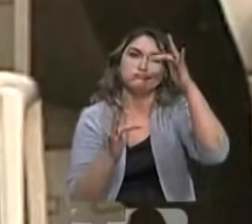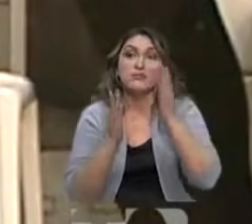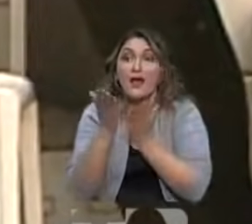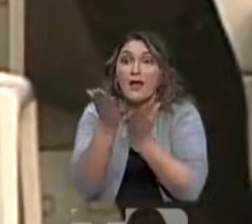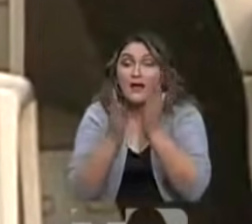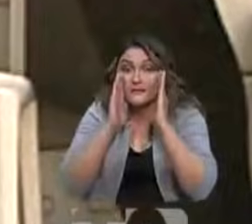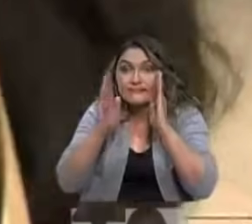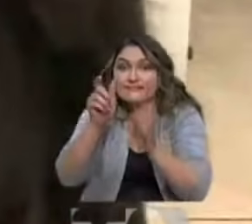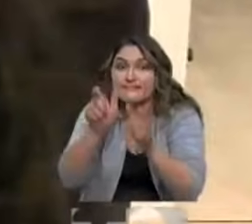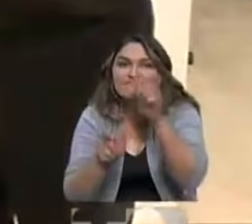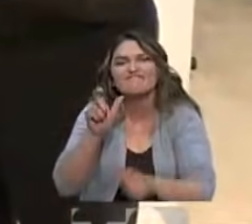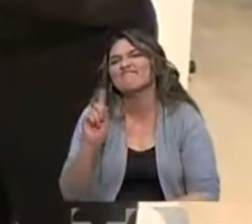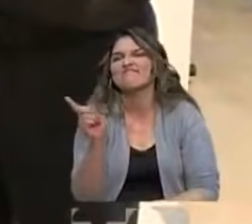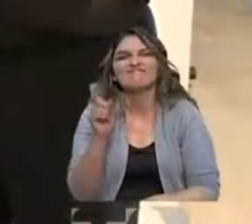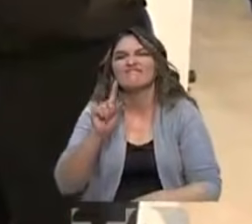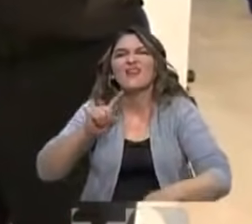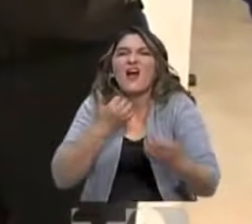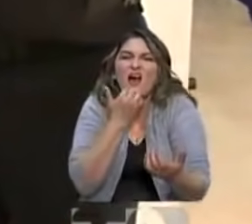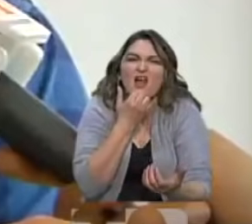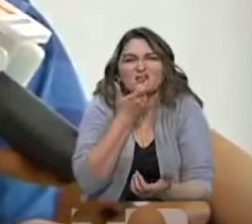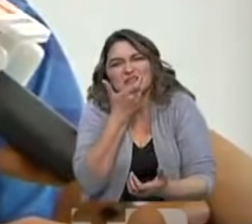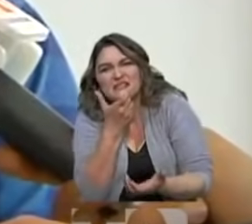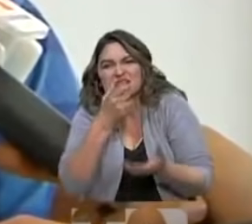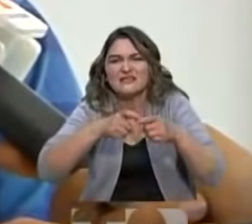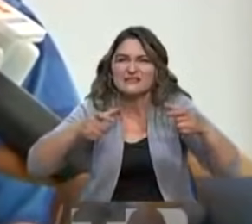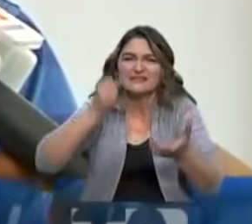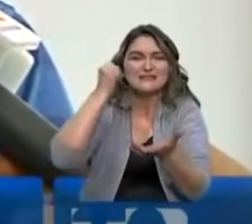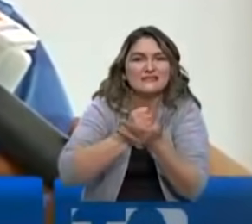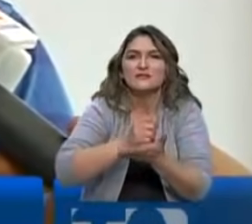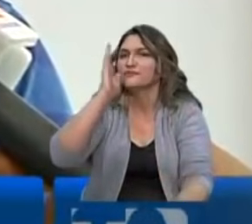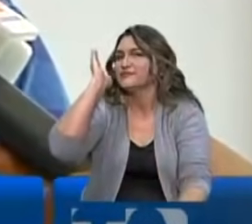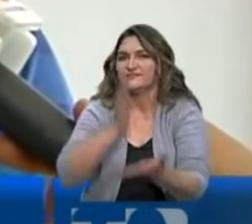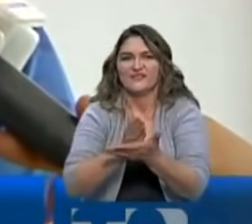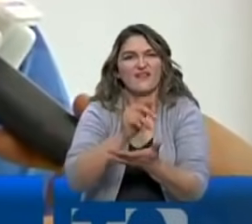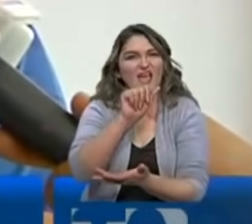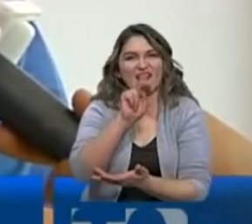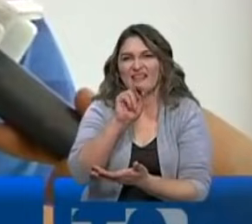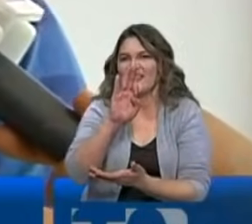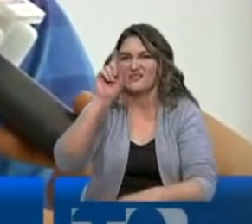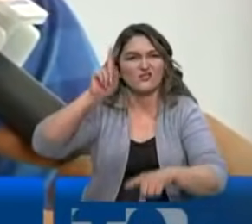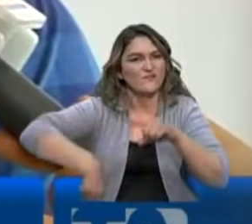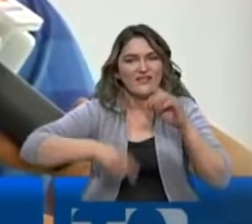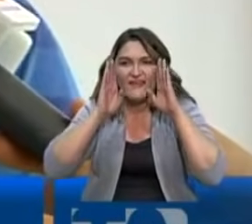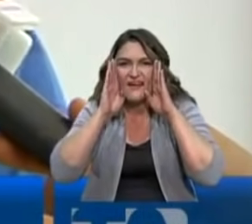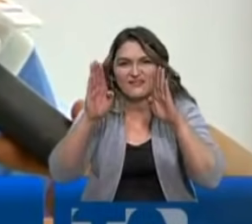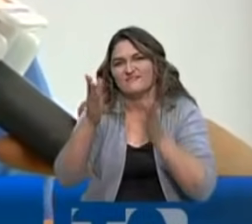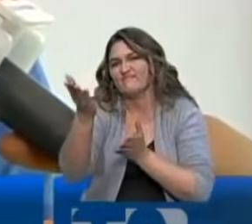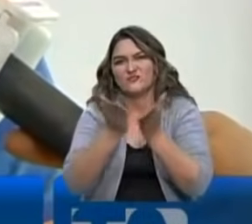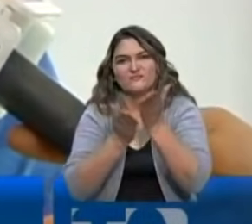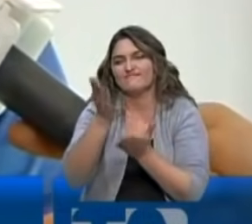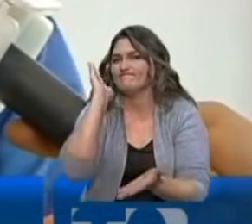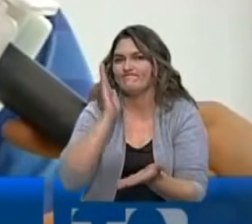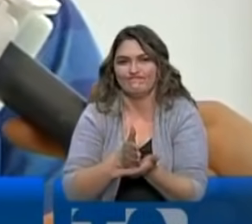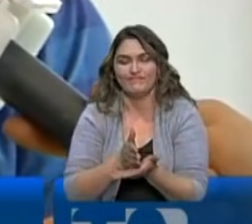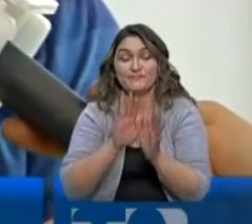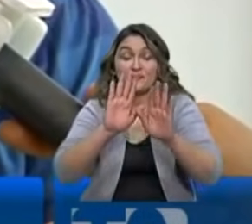público está suspendida para todo tipo de trámite nuestro equipo técnico está trabajando precisamente en este sentido se ha anunciado cómo se va